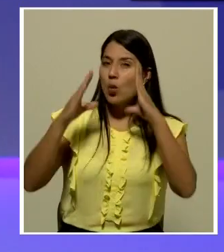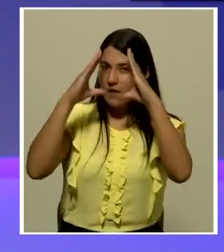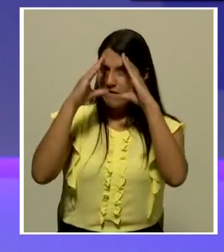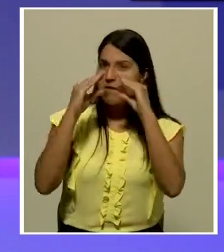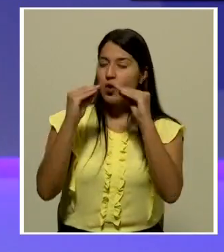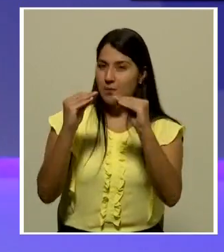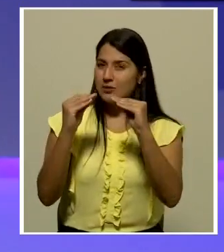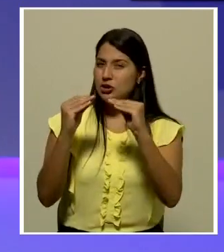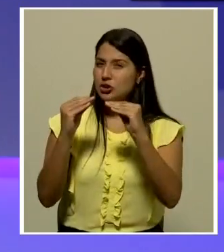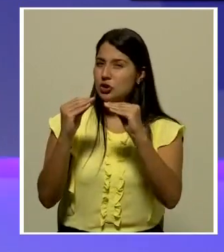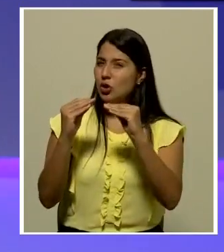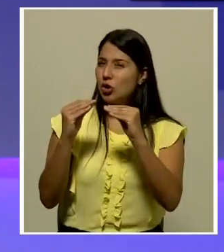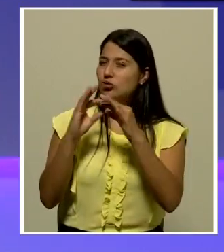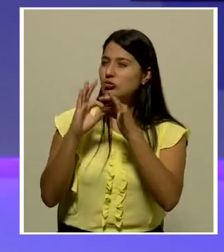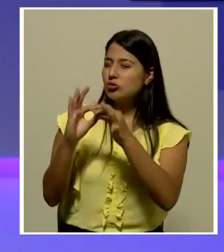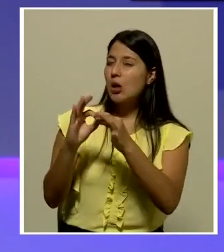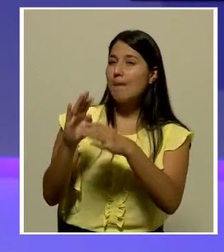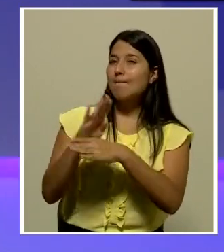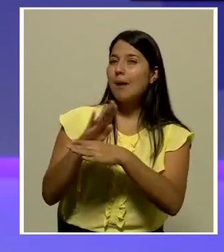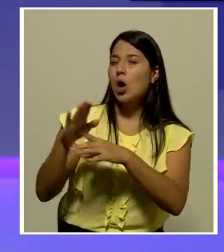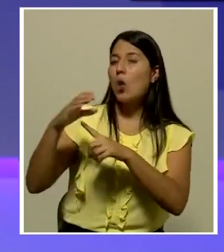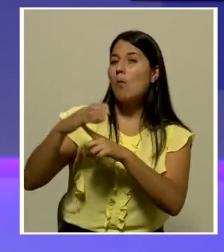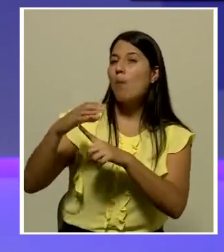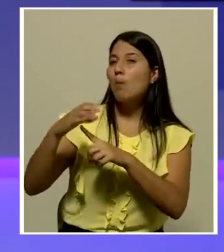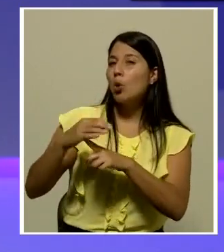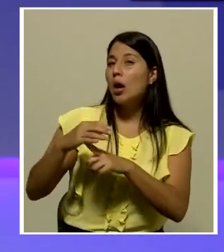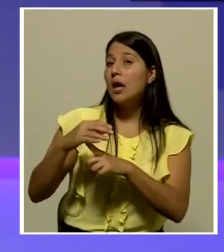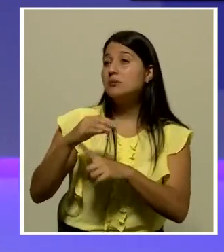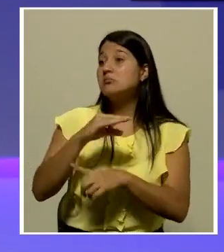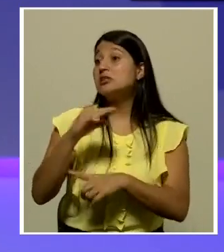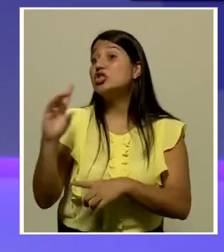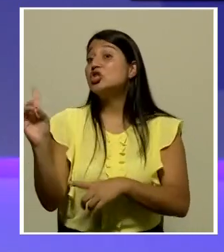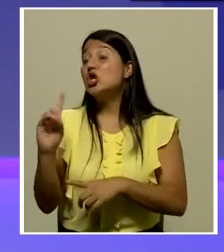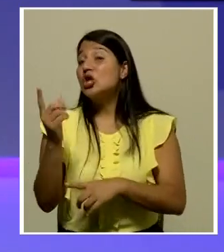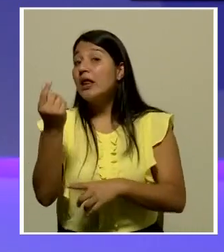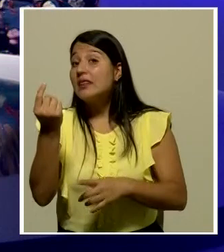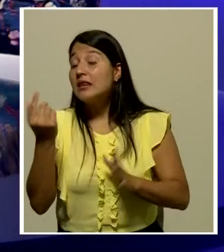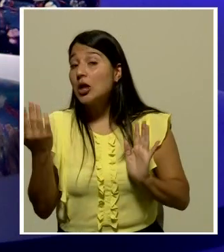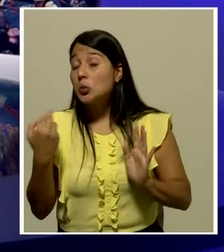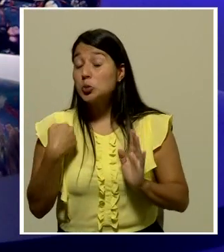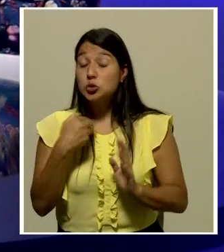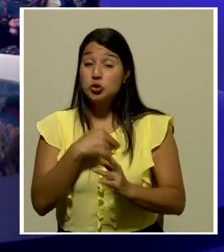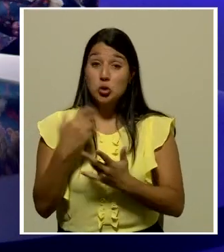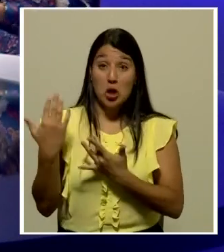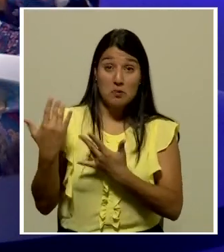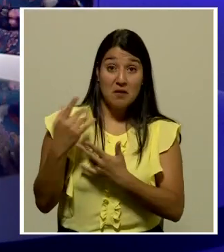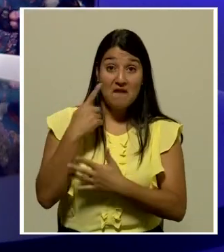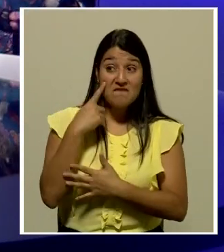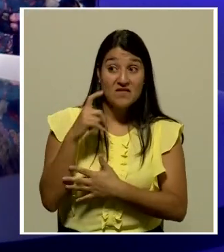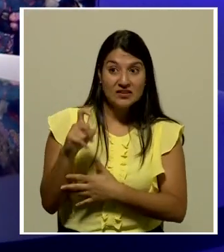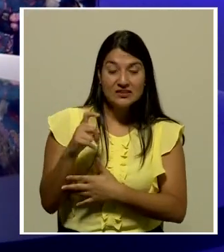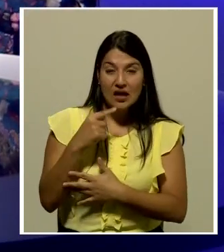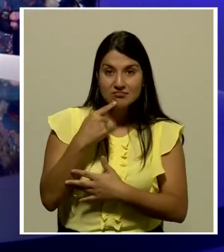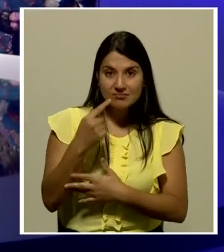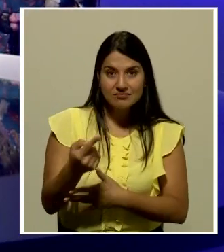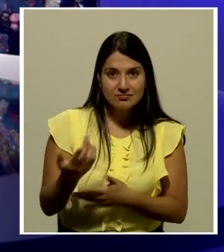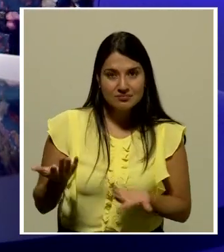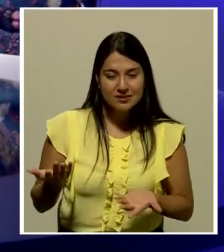del Popular y el detalle del resto del dinero, pues estamos esperando que la Fiscalía haga esas otras acusaciones si es